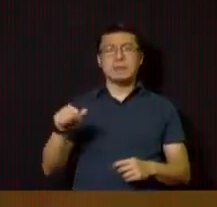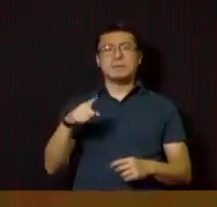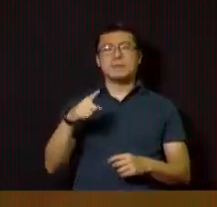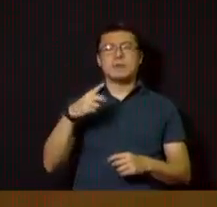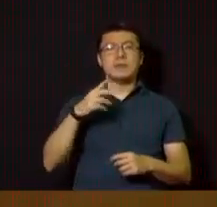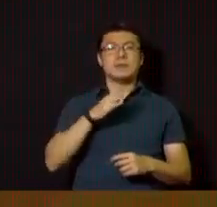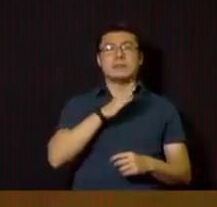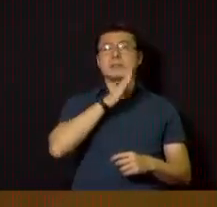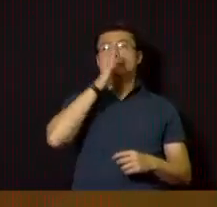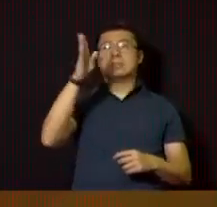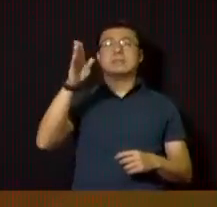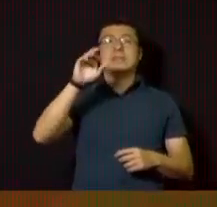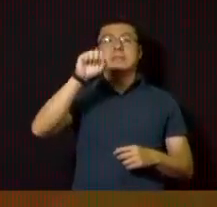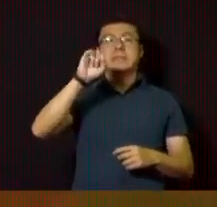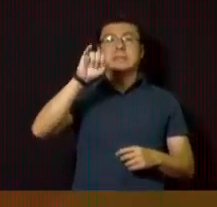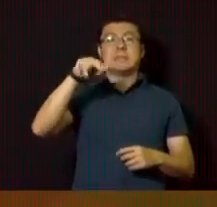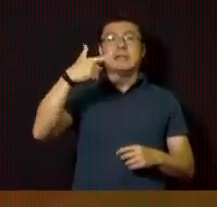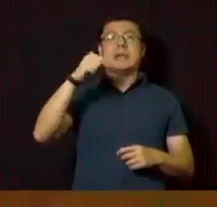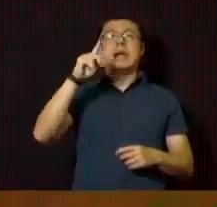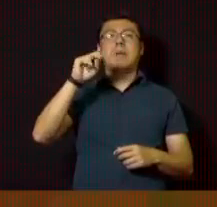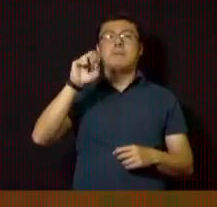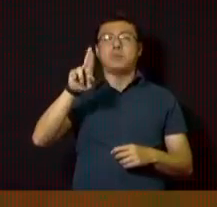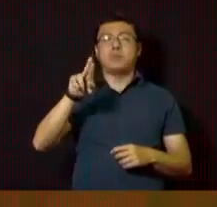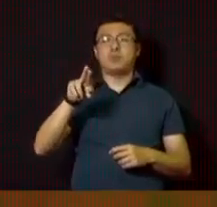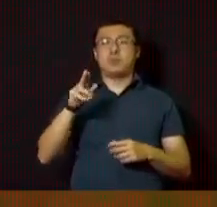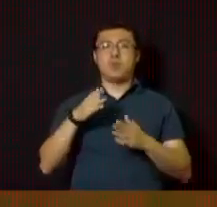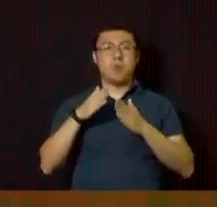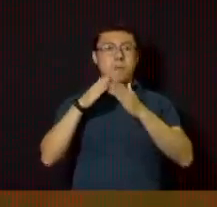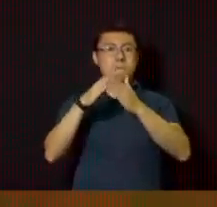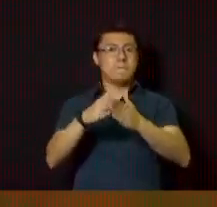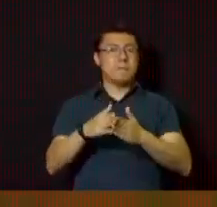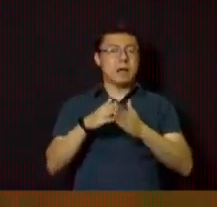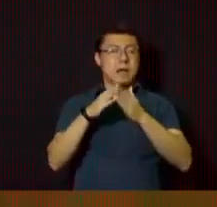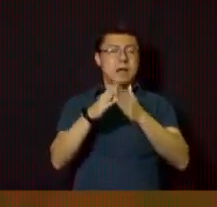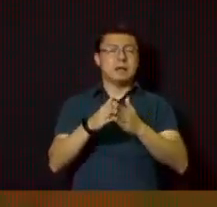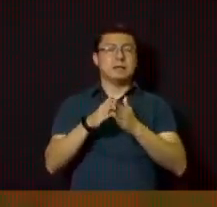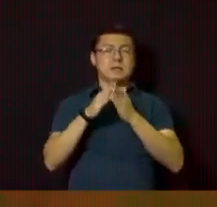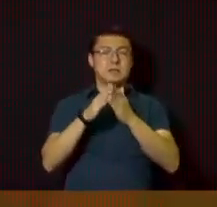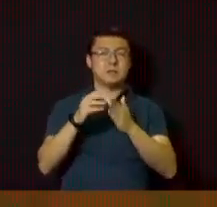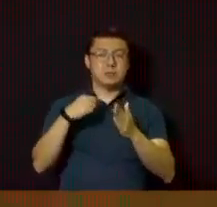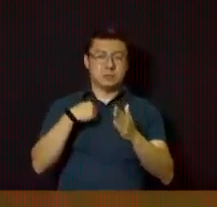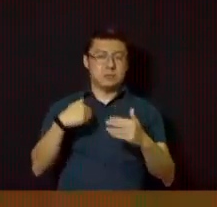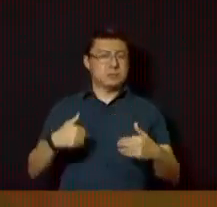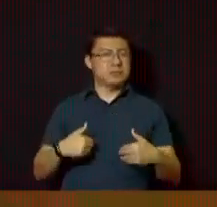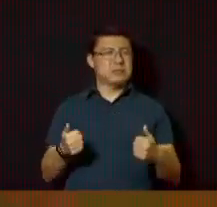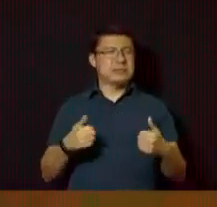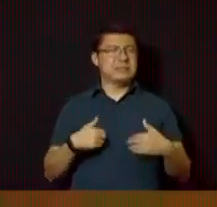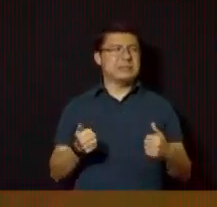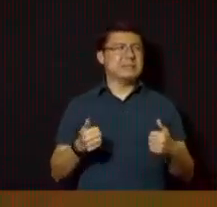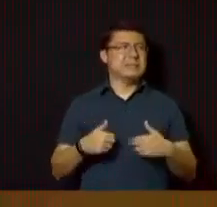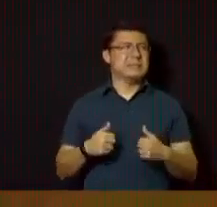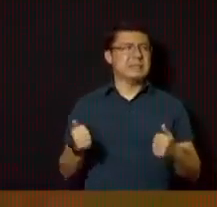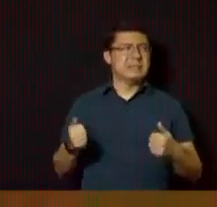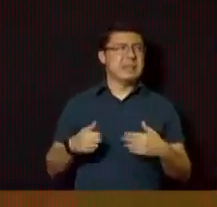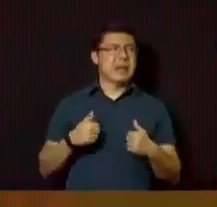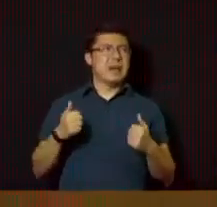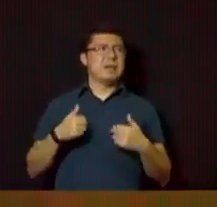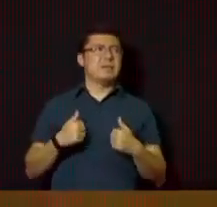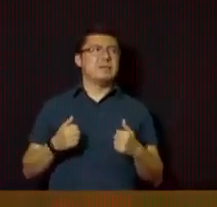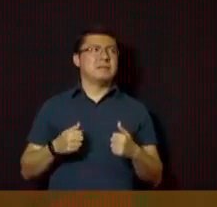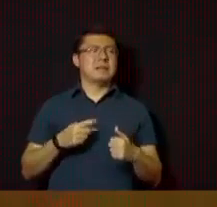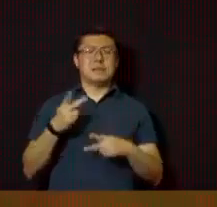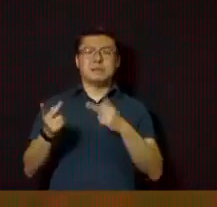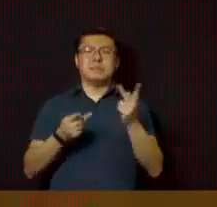a Singapur, tomamos el barco. Y me acuerdo que yo llegué con hambre y preguntamos